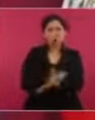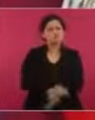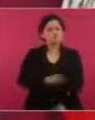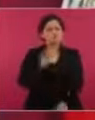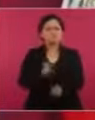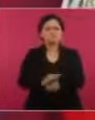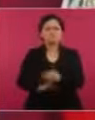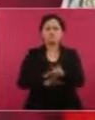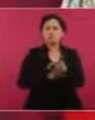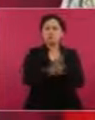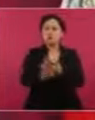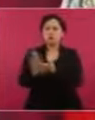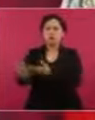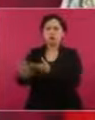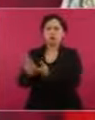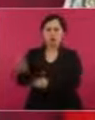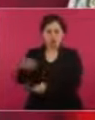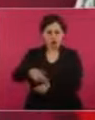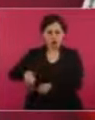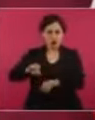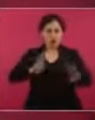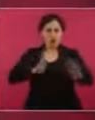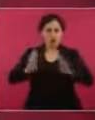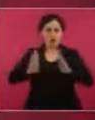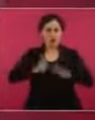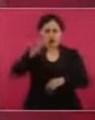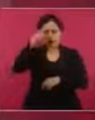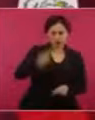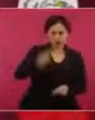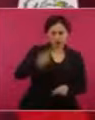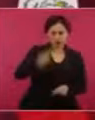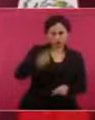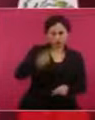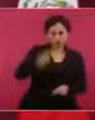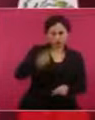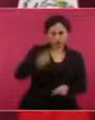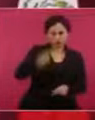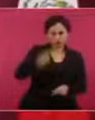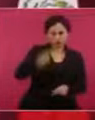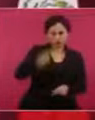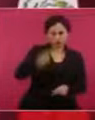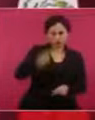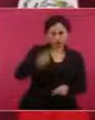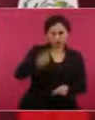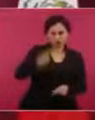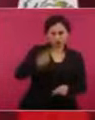para combatir a conservadores, fifís. Si por mí fuera,